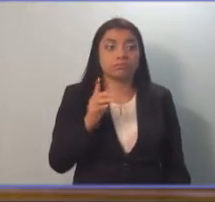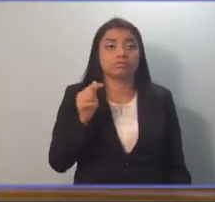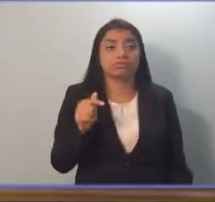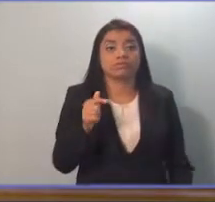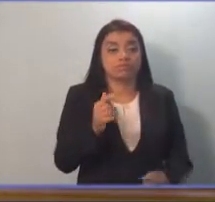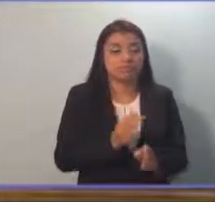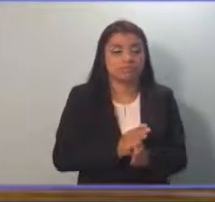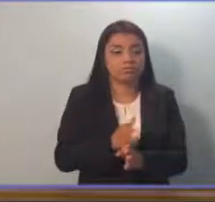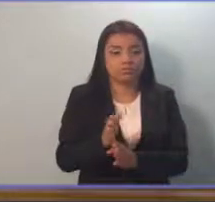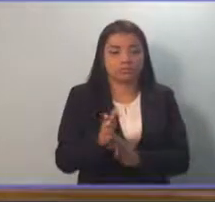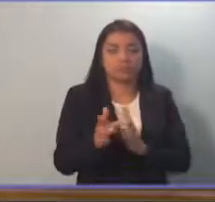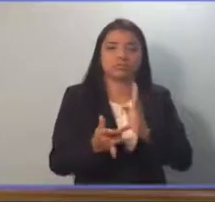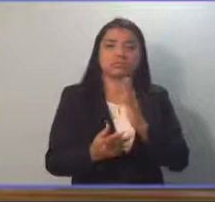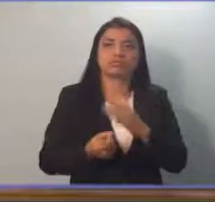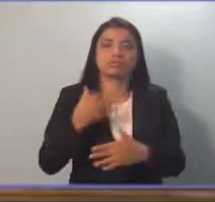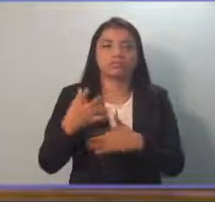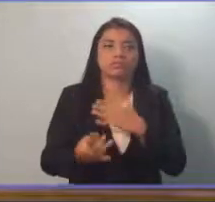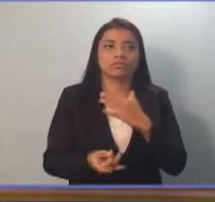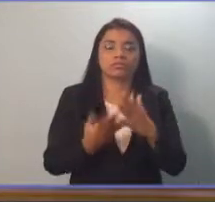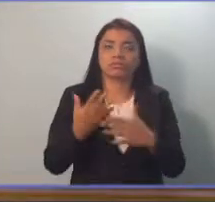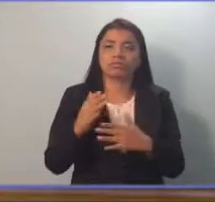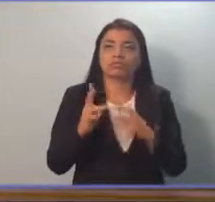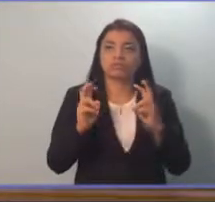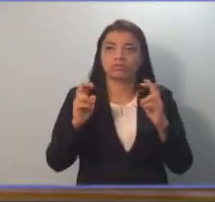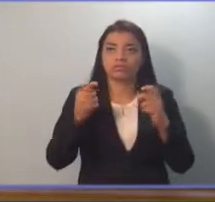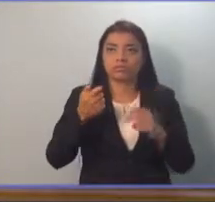la carrera de técnico en ciencias policiales.